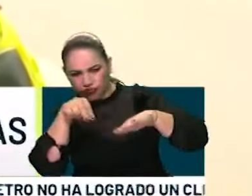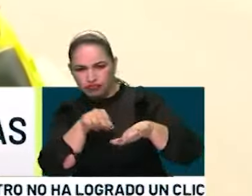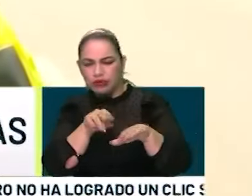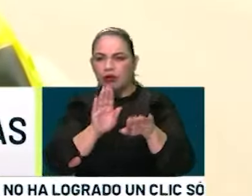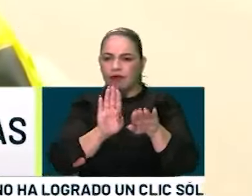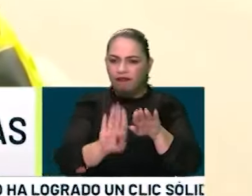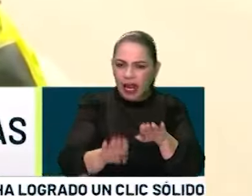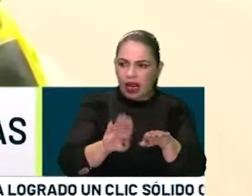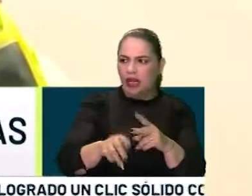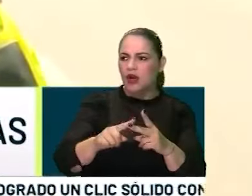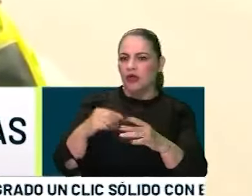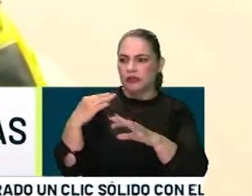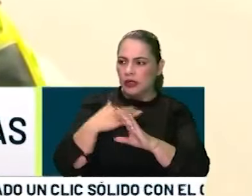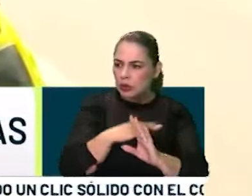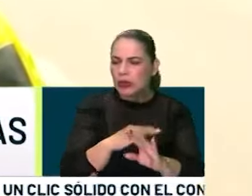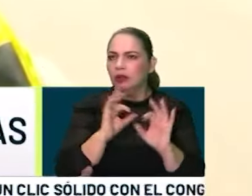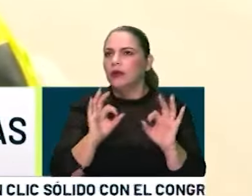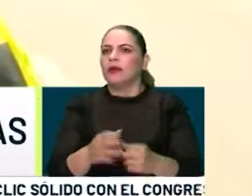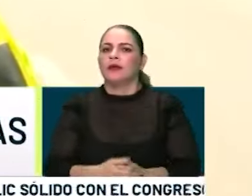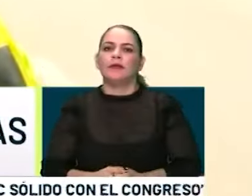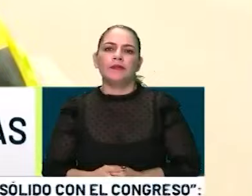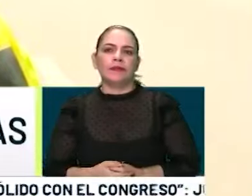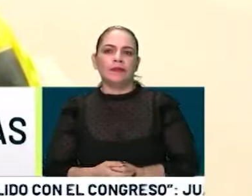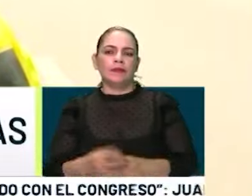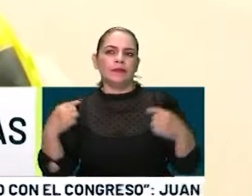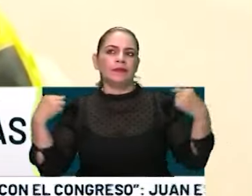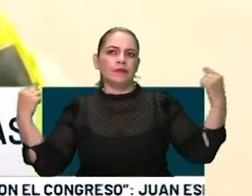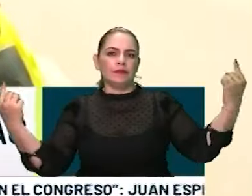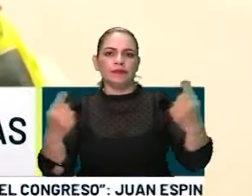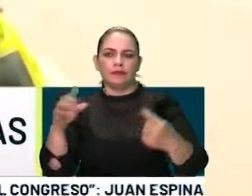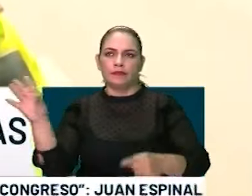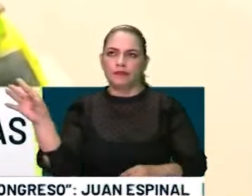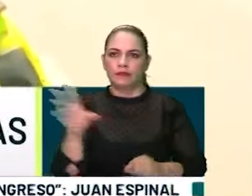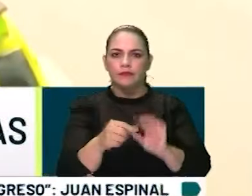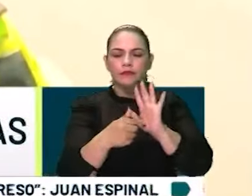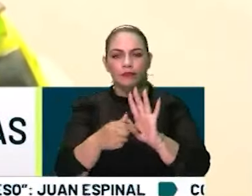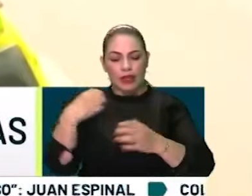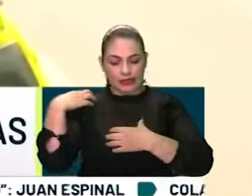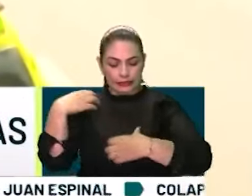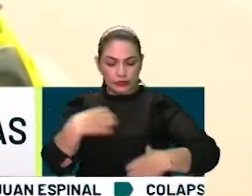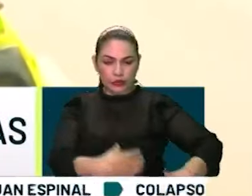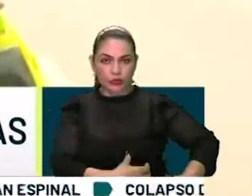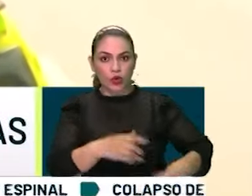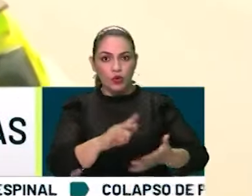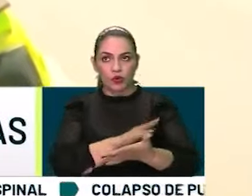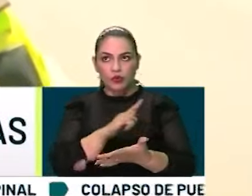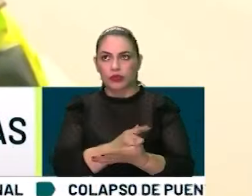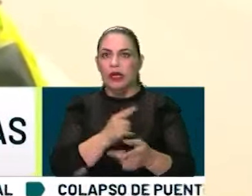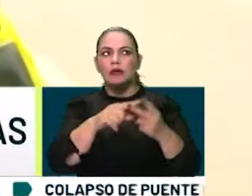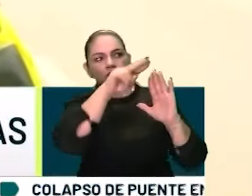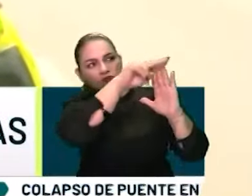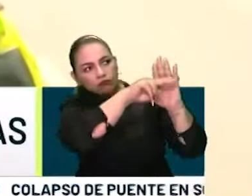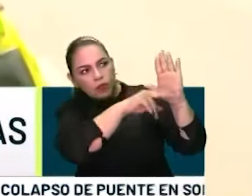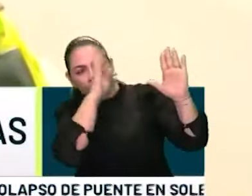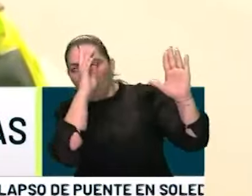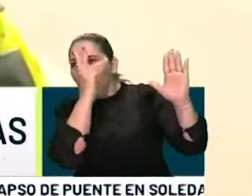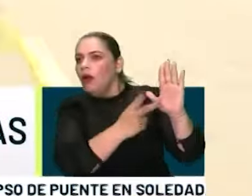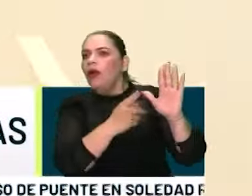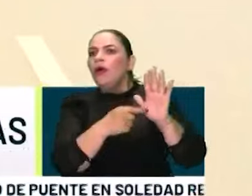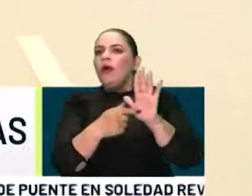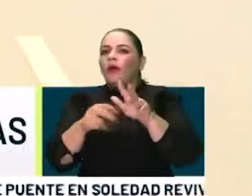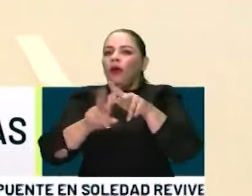se recuerda, por favor, a todos los conductores que tenemos que utilizar cinturón de seguridad, respetar las normas de tránsito y los límites de